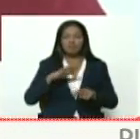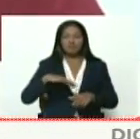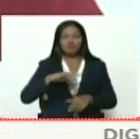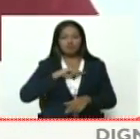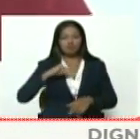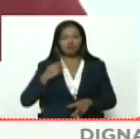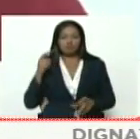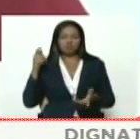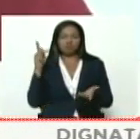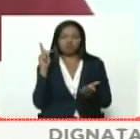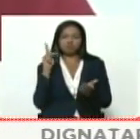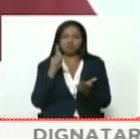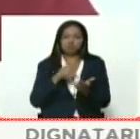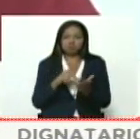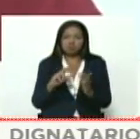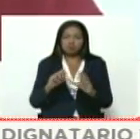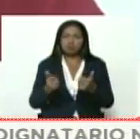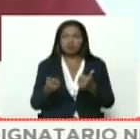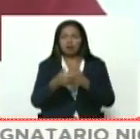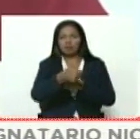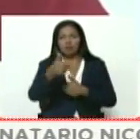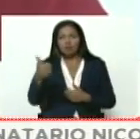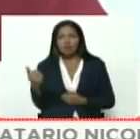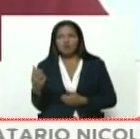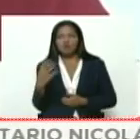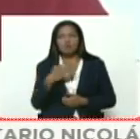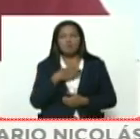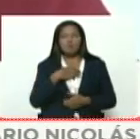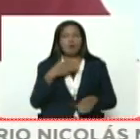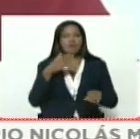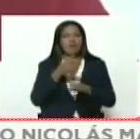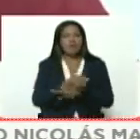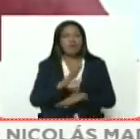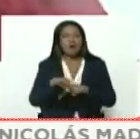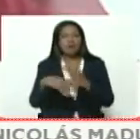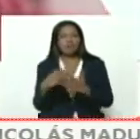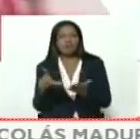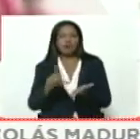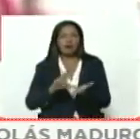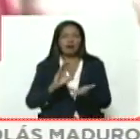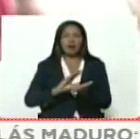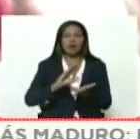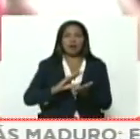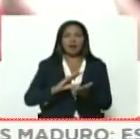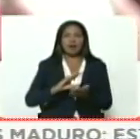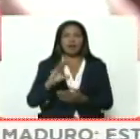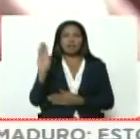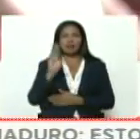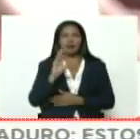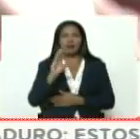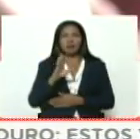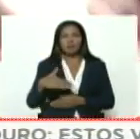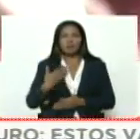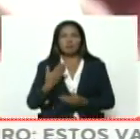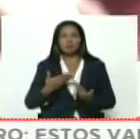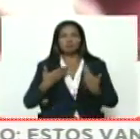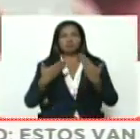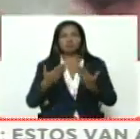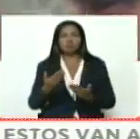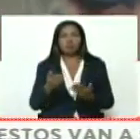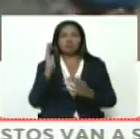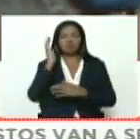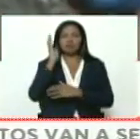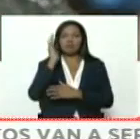podamos llegarle al militante que no se pueda trasladar a la capital, a Caracas o a la capital del estado, donde podamos dar